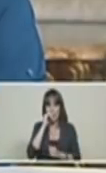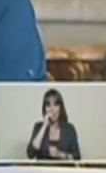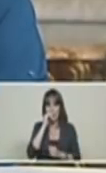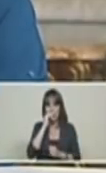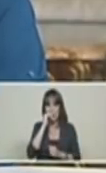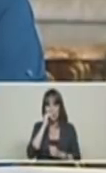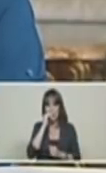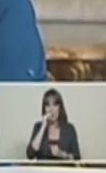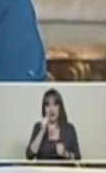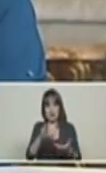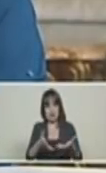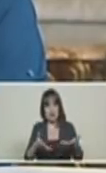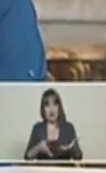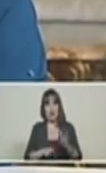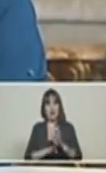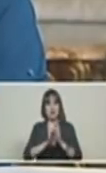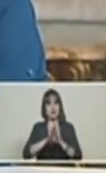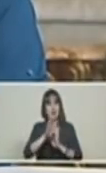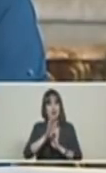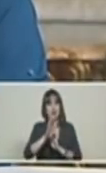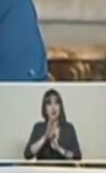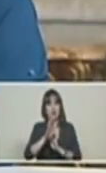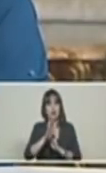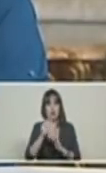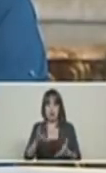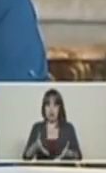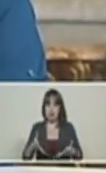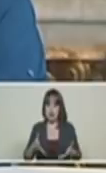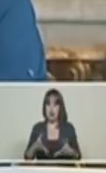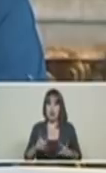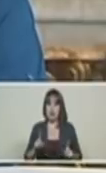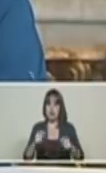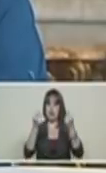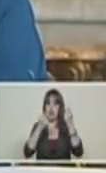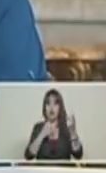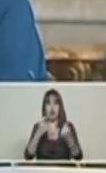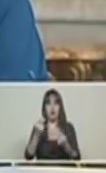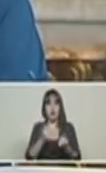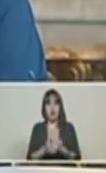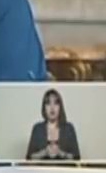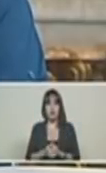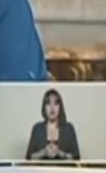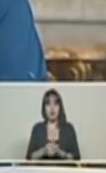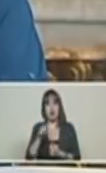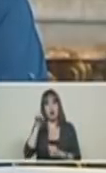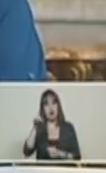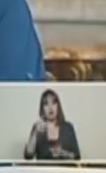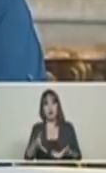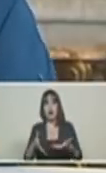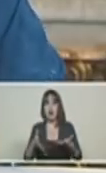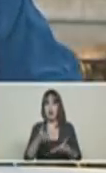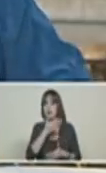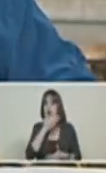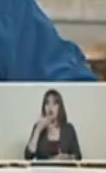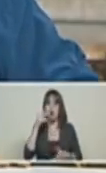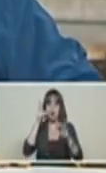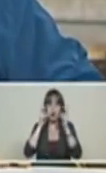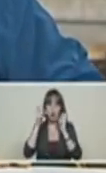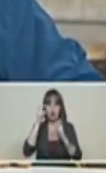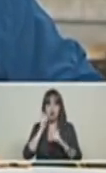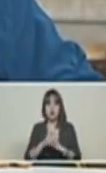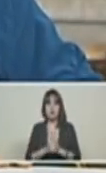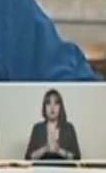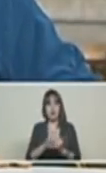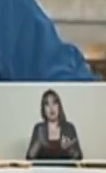si gana el crecimiento, si gana la recuperación, ganas tú, compatriota, que me escucha,